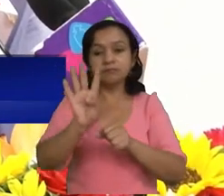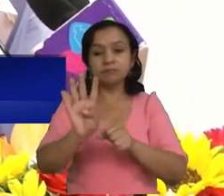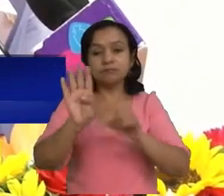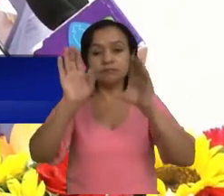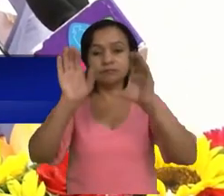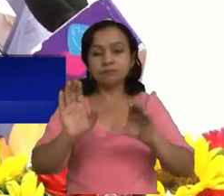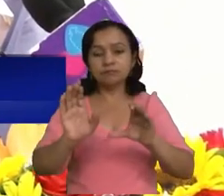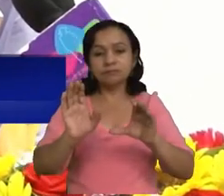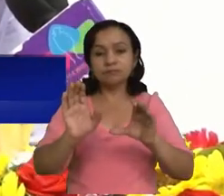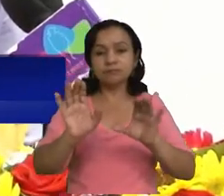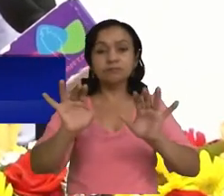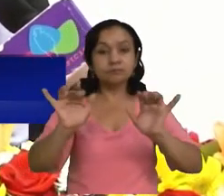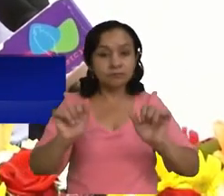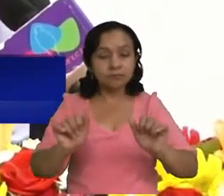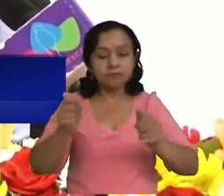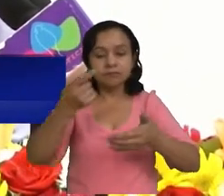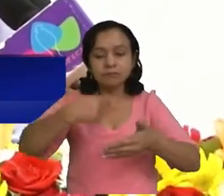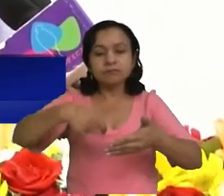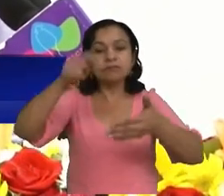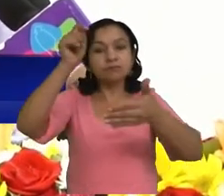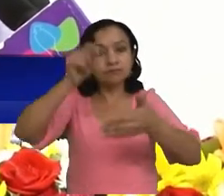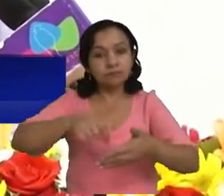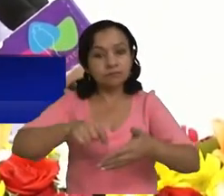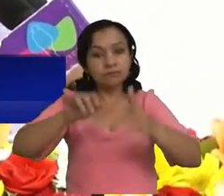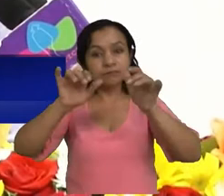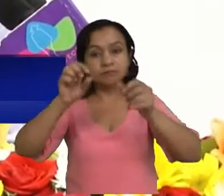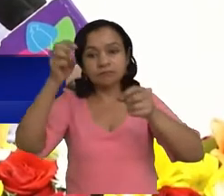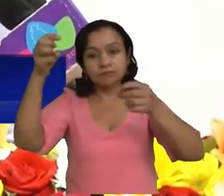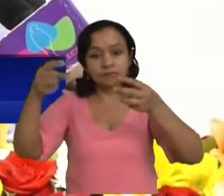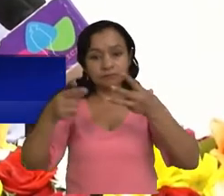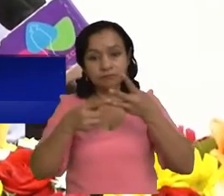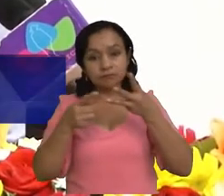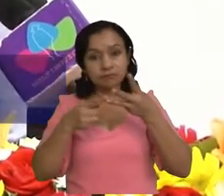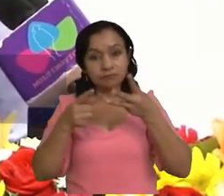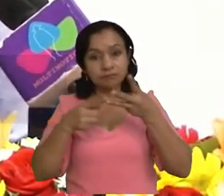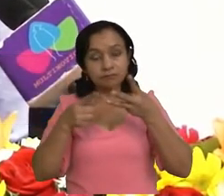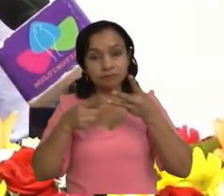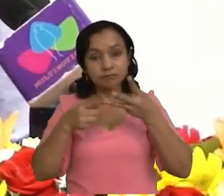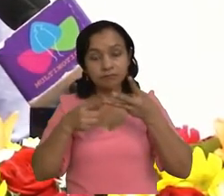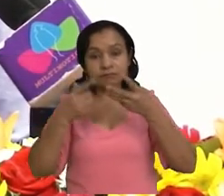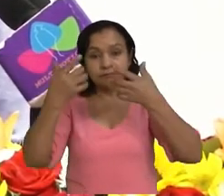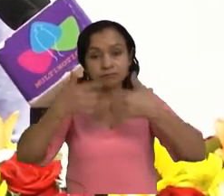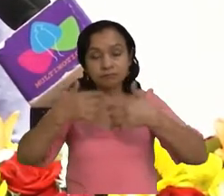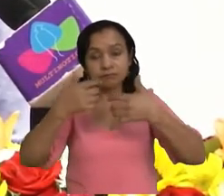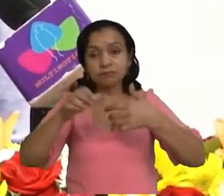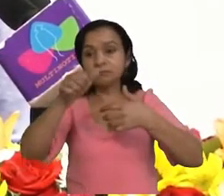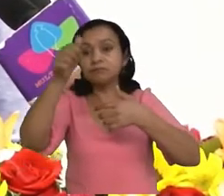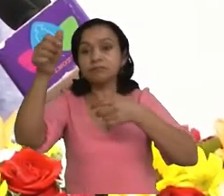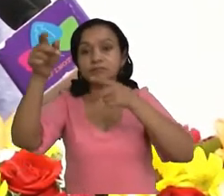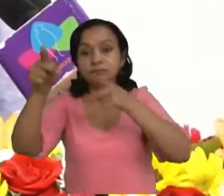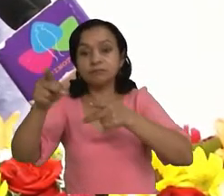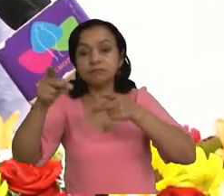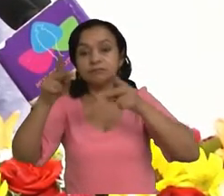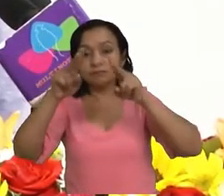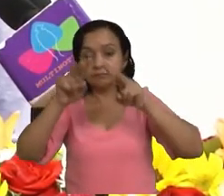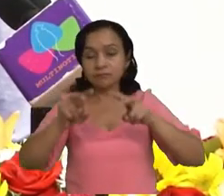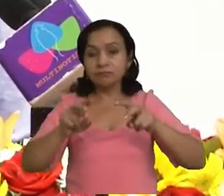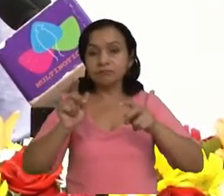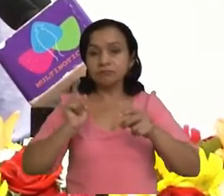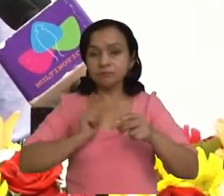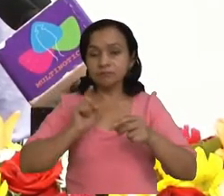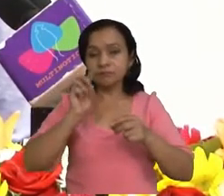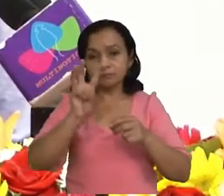tarde se formalizó el tercer contrato de la auditoría externa. Ya tenemos